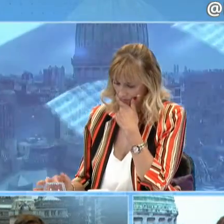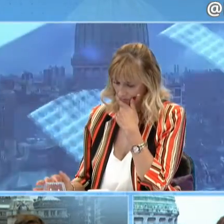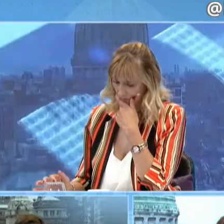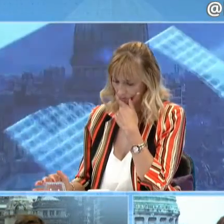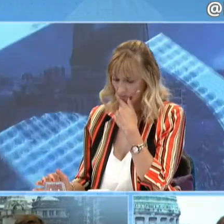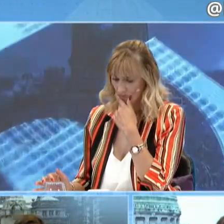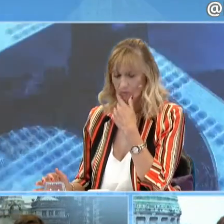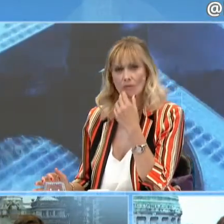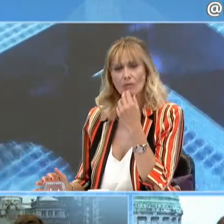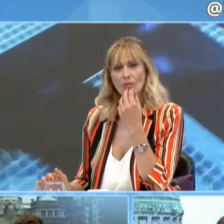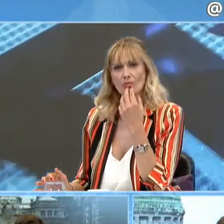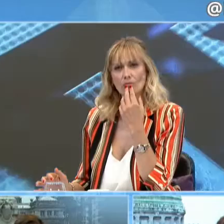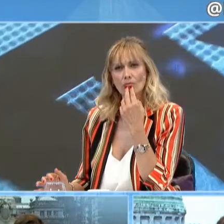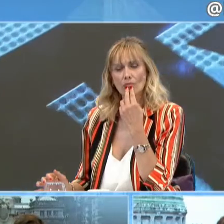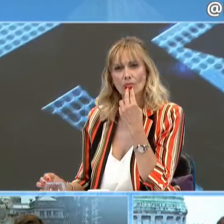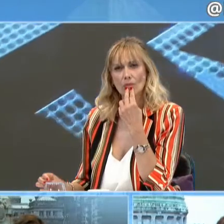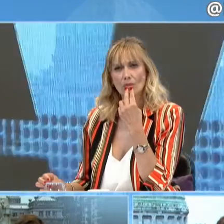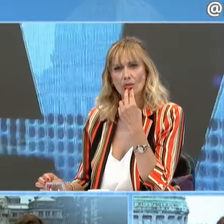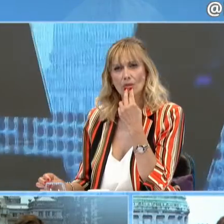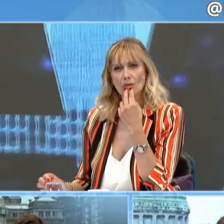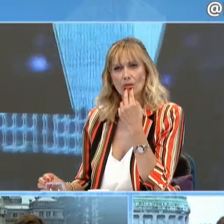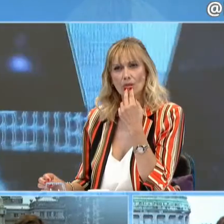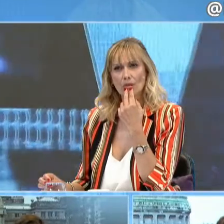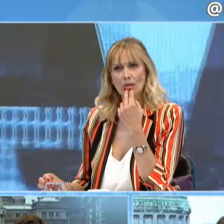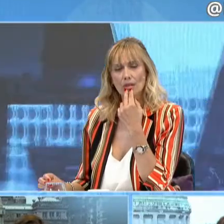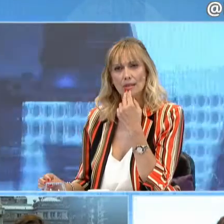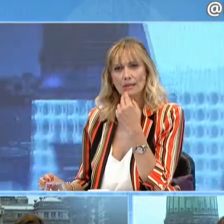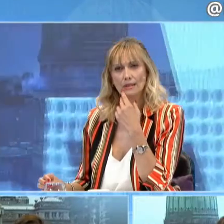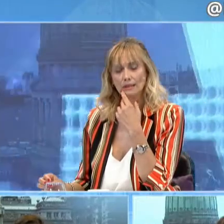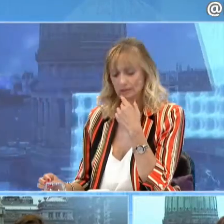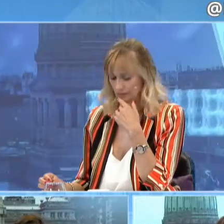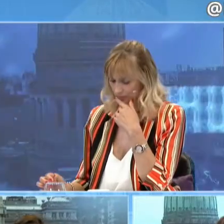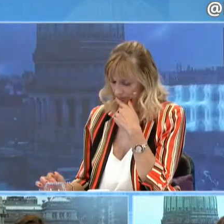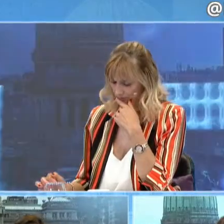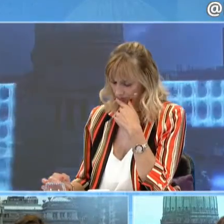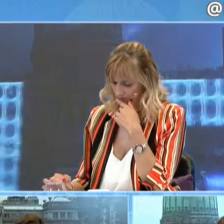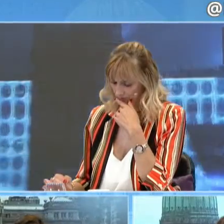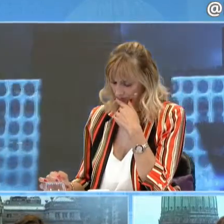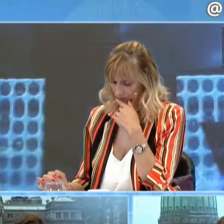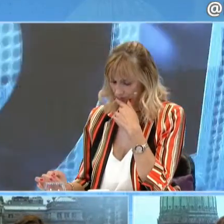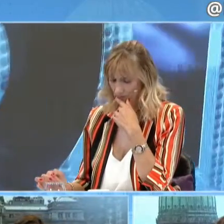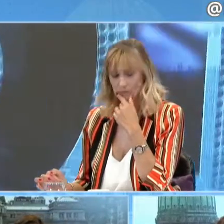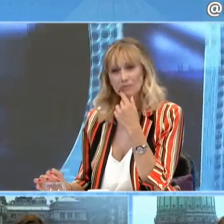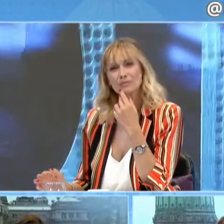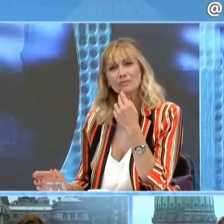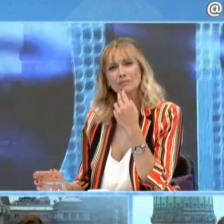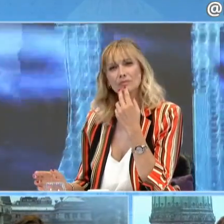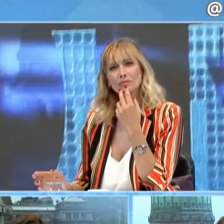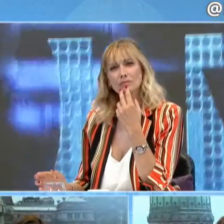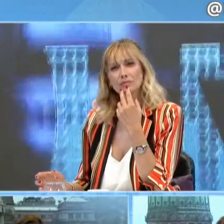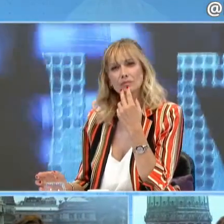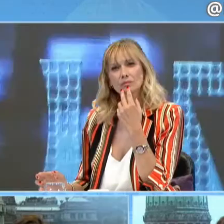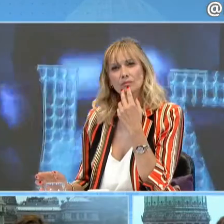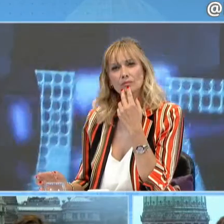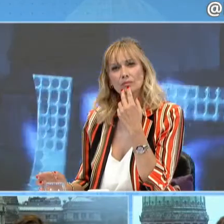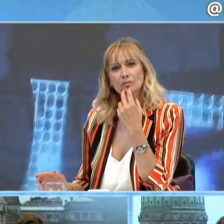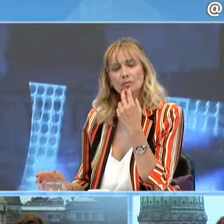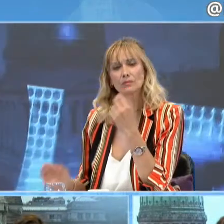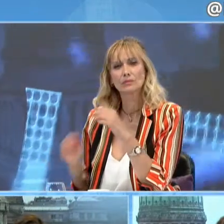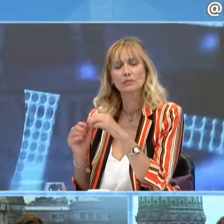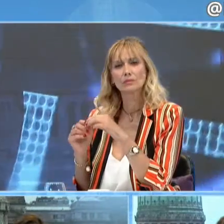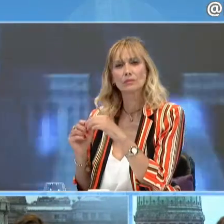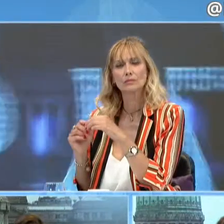parte de los estudiantes. Esas cosas las estamos procesando para tener un marco legal de la